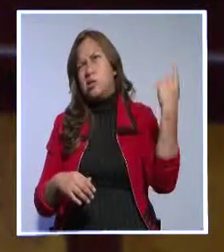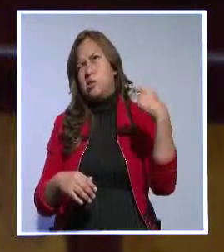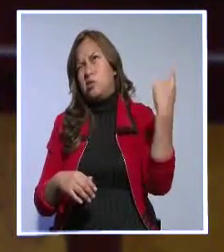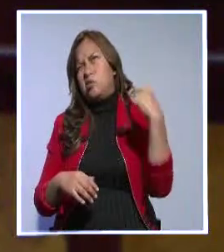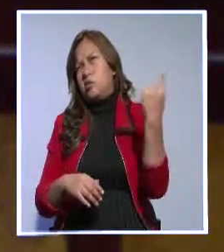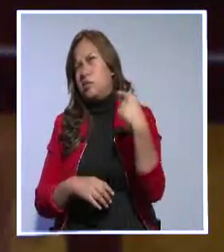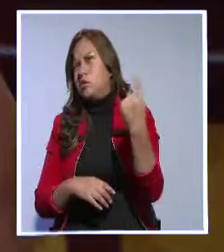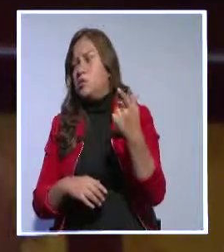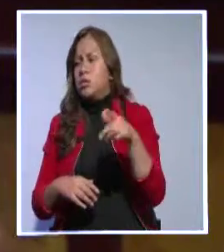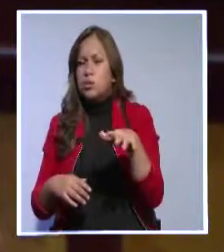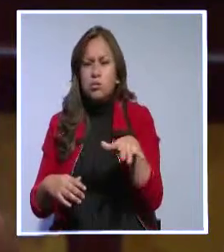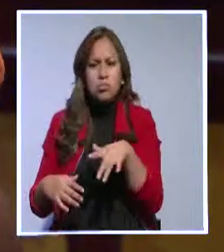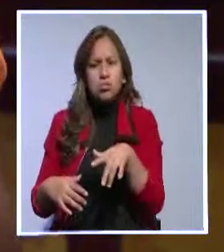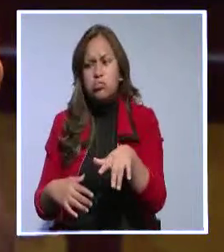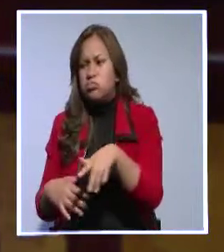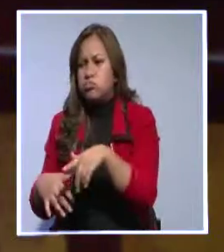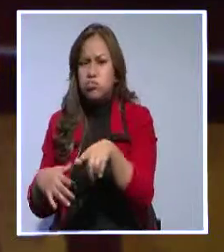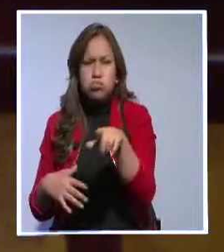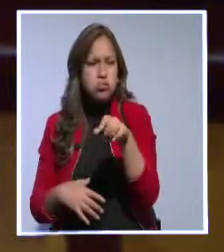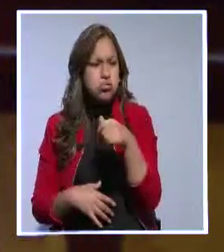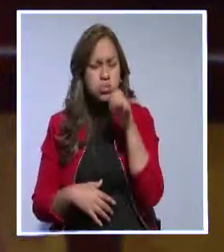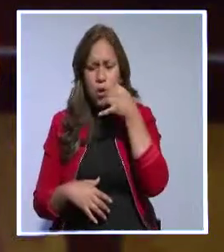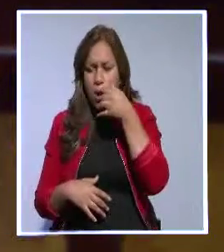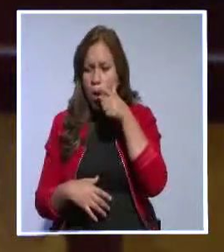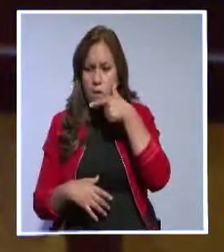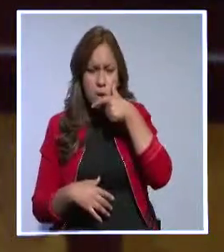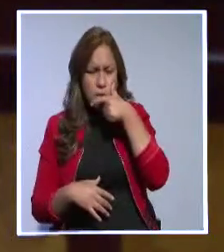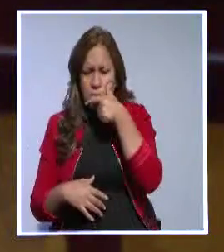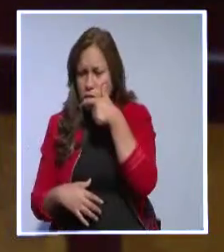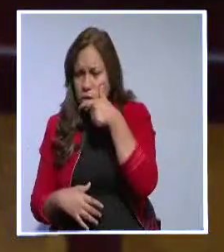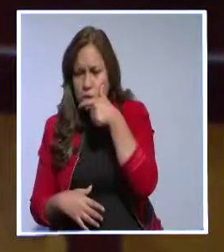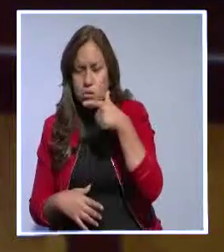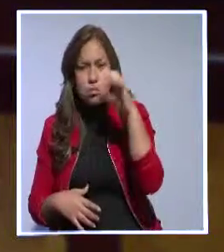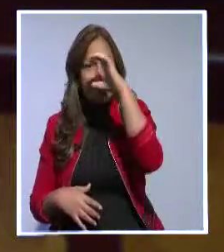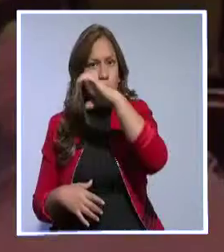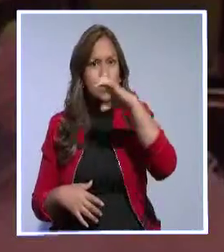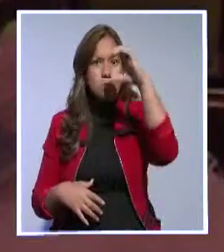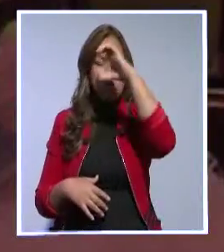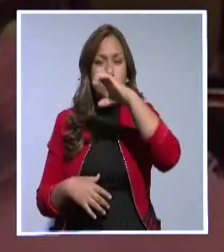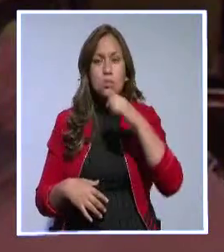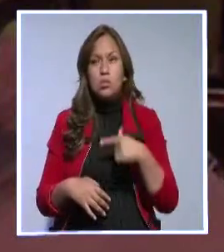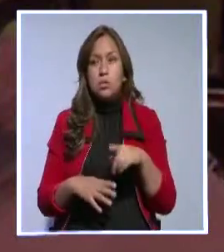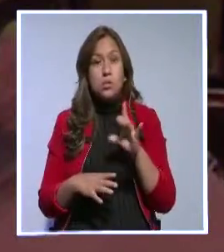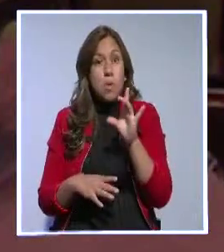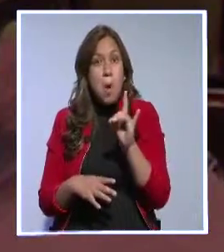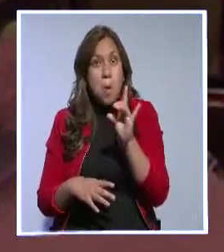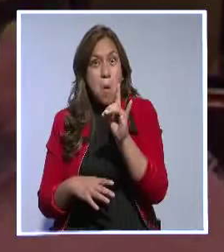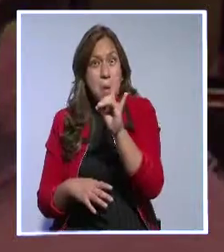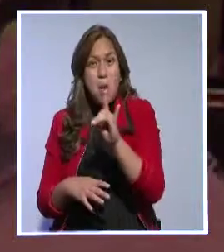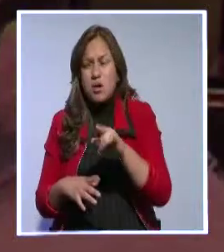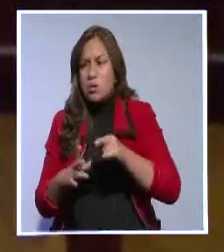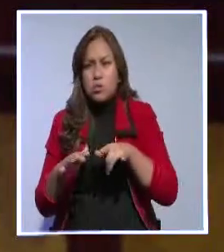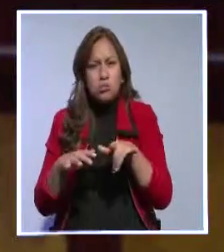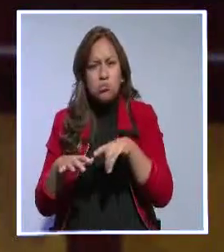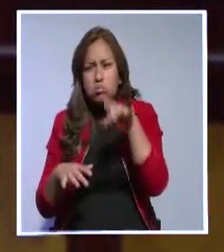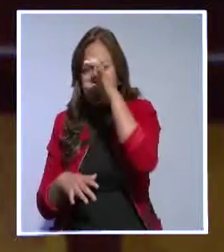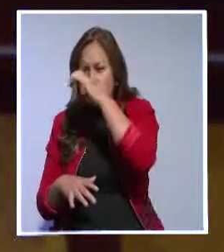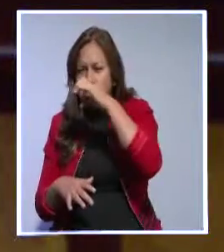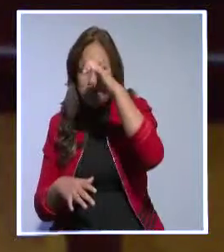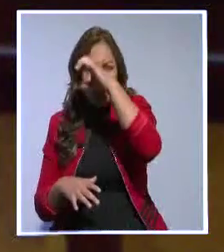la policía nacional los drones de la policía metropolitana en los acantilados perros de rastro de la policía metropolitana